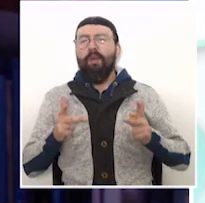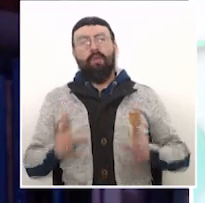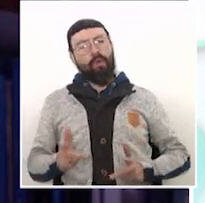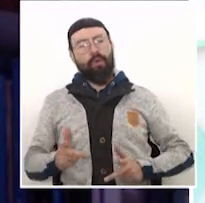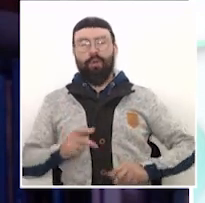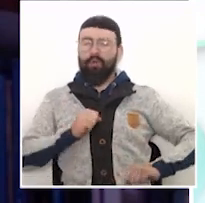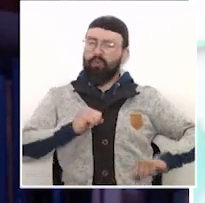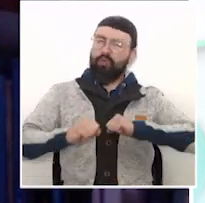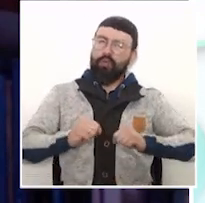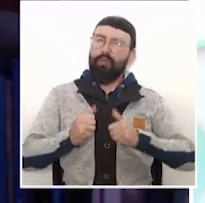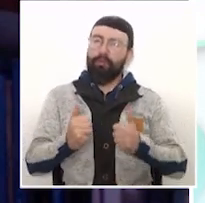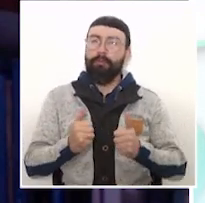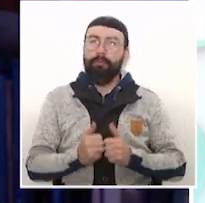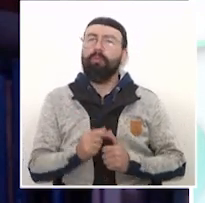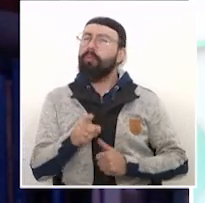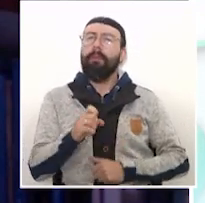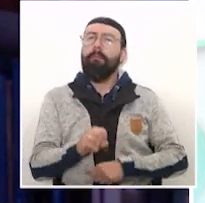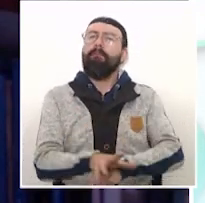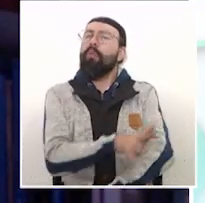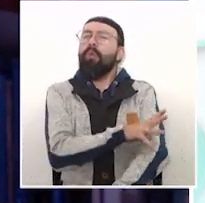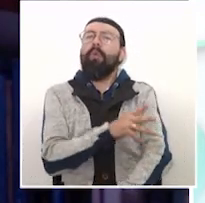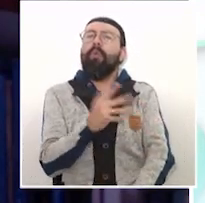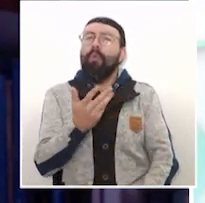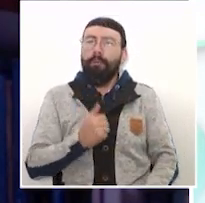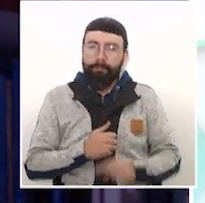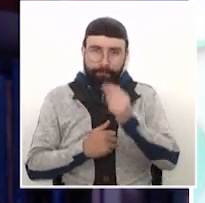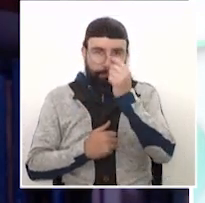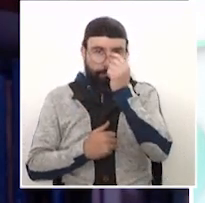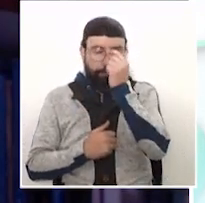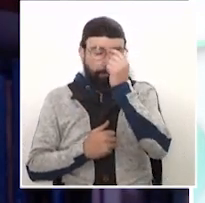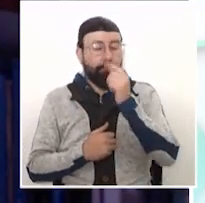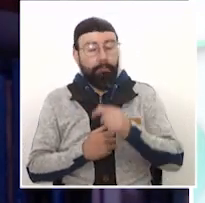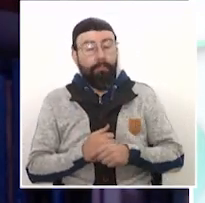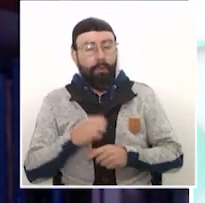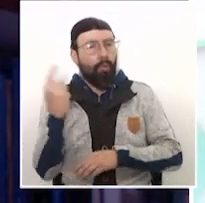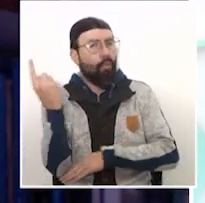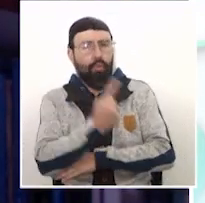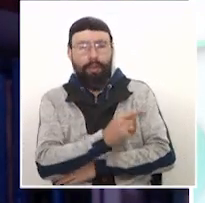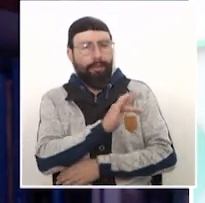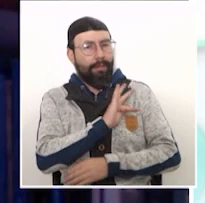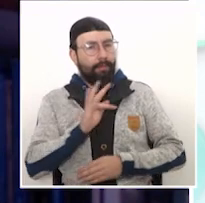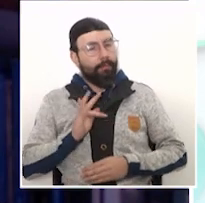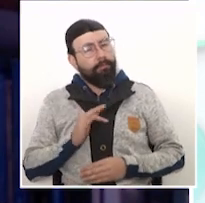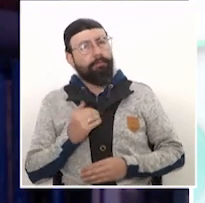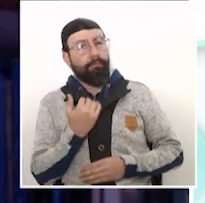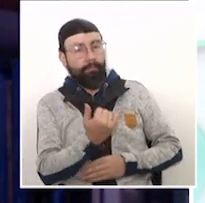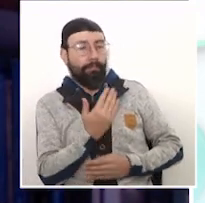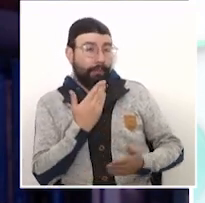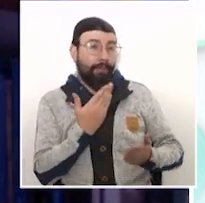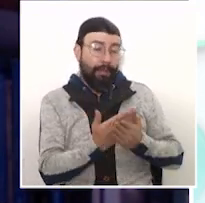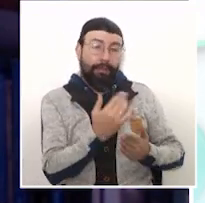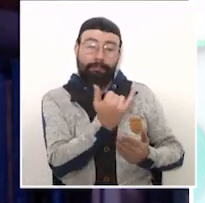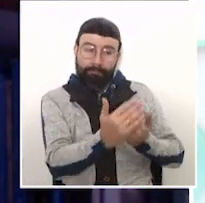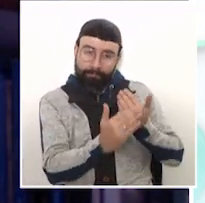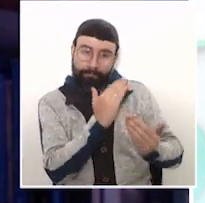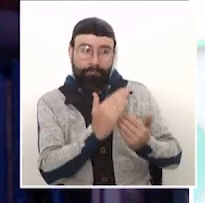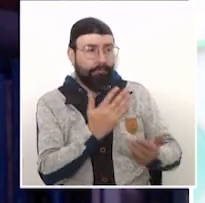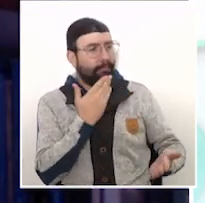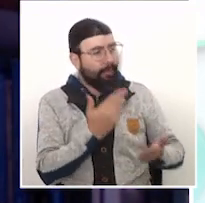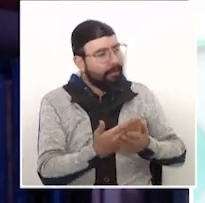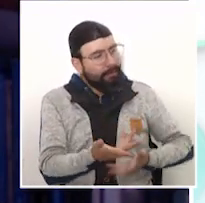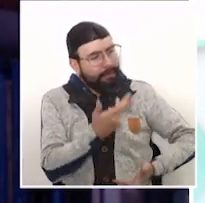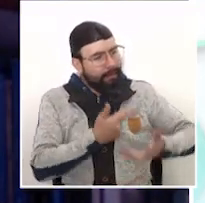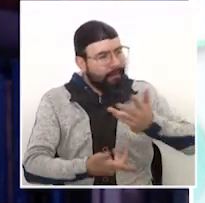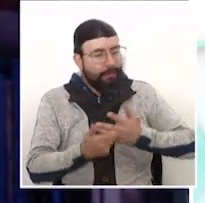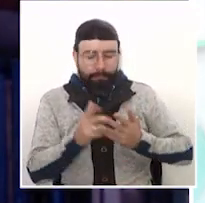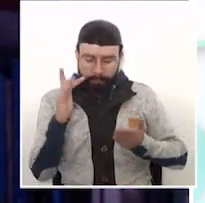Entonces, ¿qué emociones tenemos? Un día en terapia, Santiago y amigas y amigos de Conexión Vital, gracias por invitarme, gracias a todos por